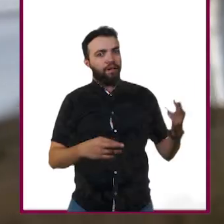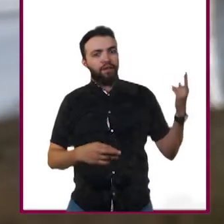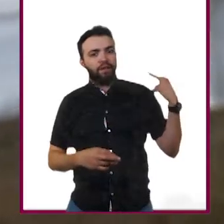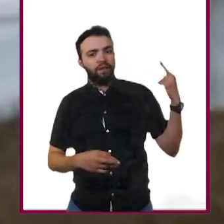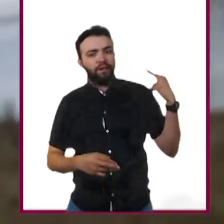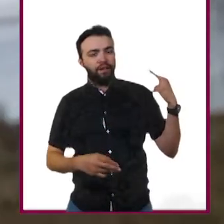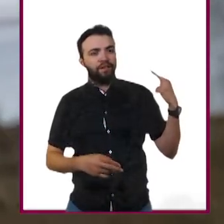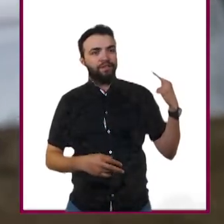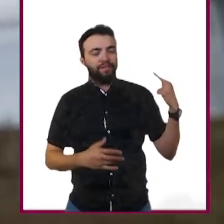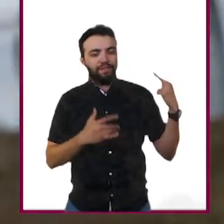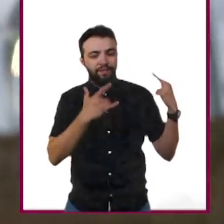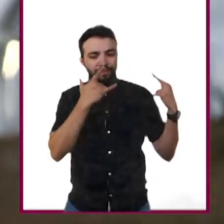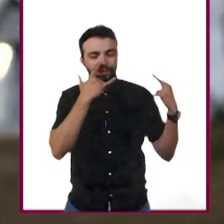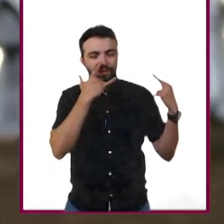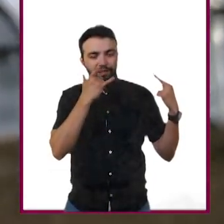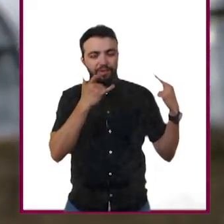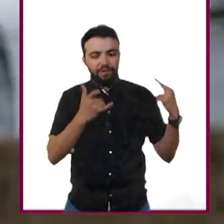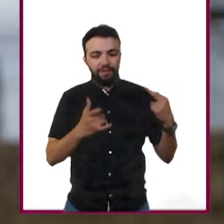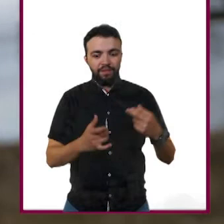emocionante.